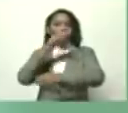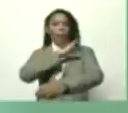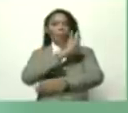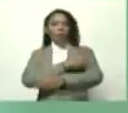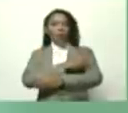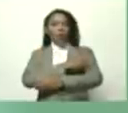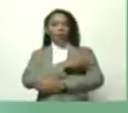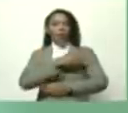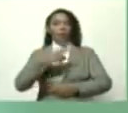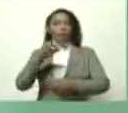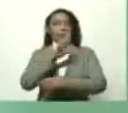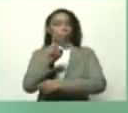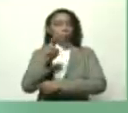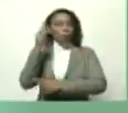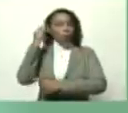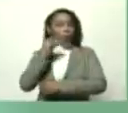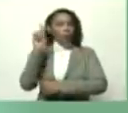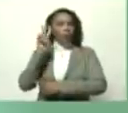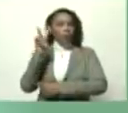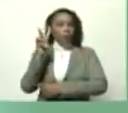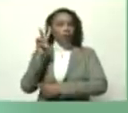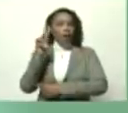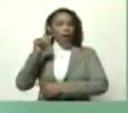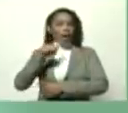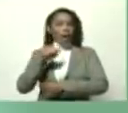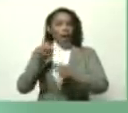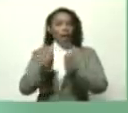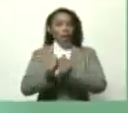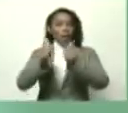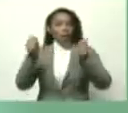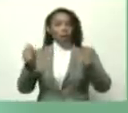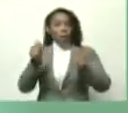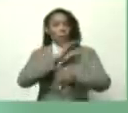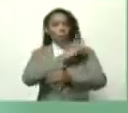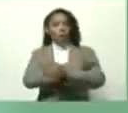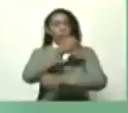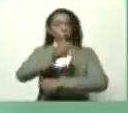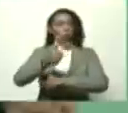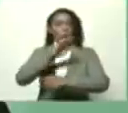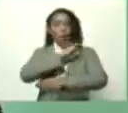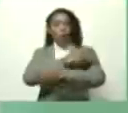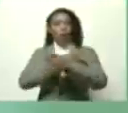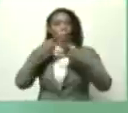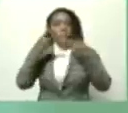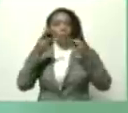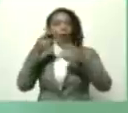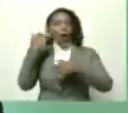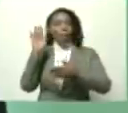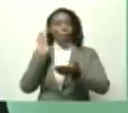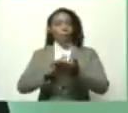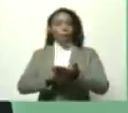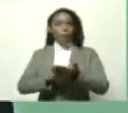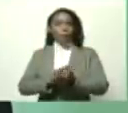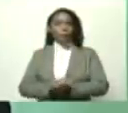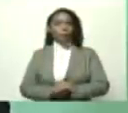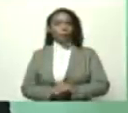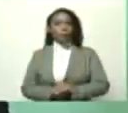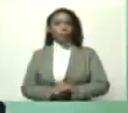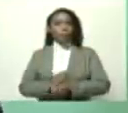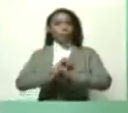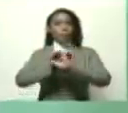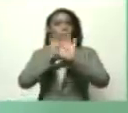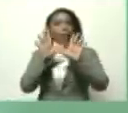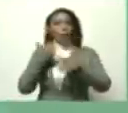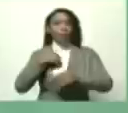Ejecutivo de la República Bolivariana de Venezuela. En Venezuela hay separación de poderes y cada uno de los poderes públicos tiene muy bien establecido en